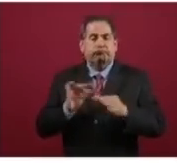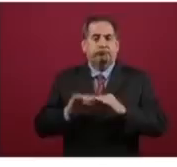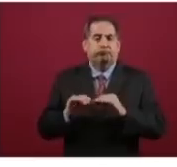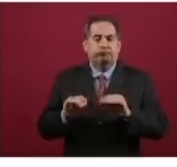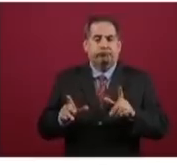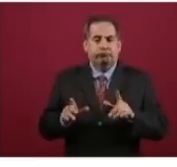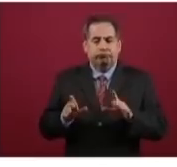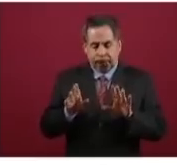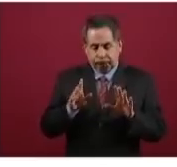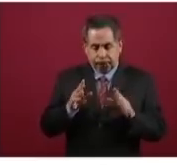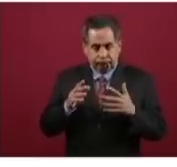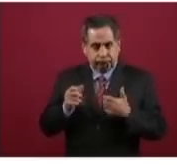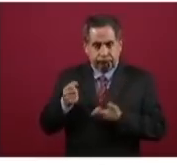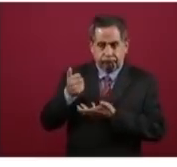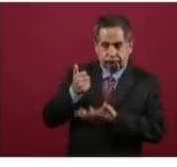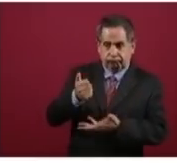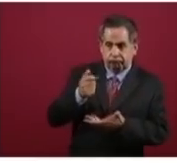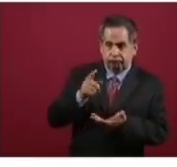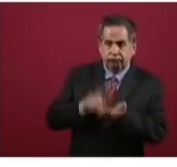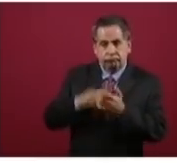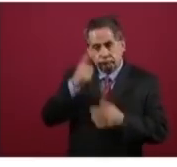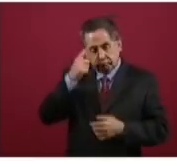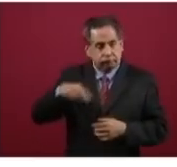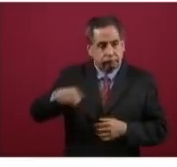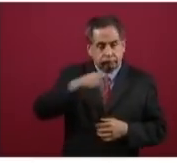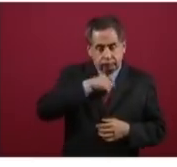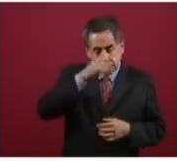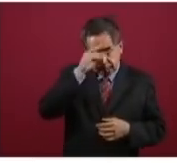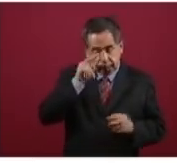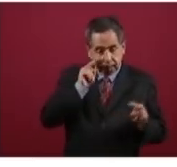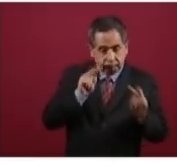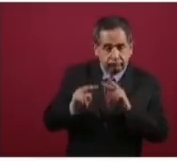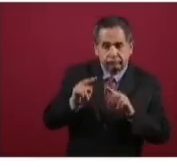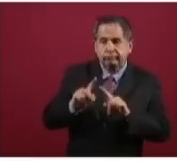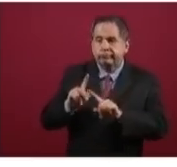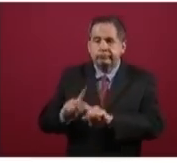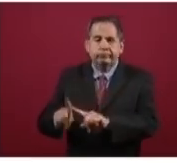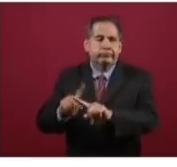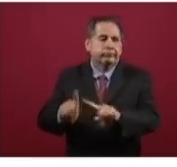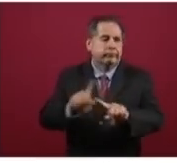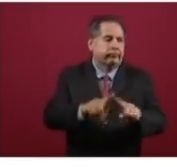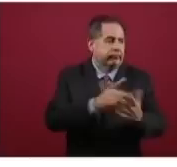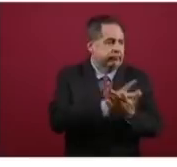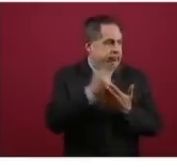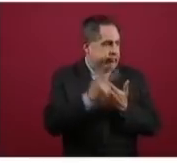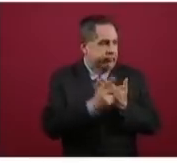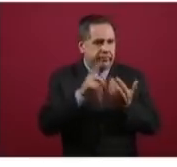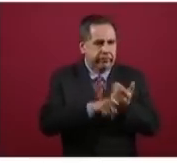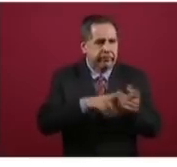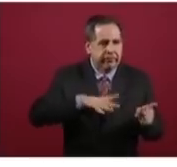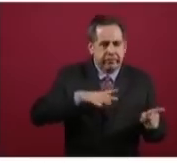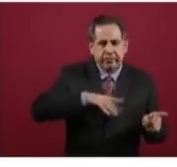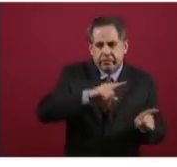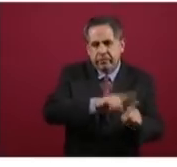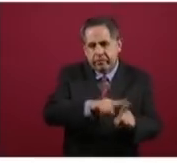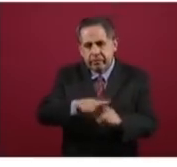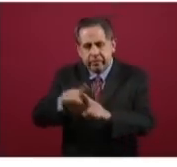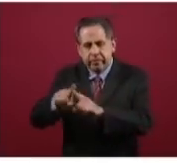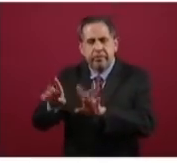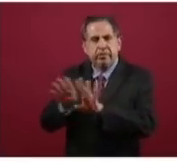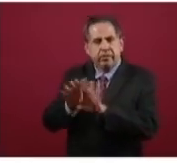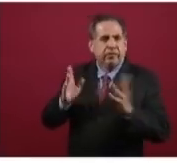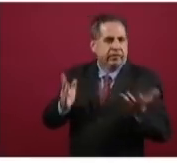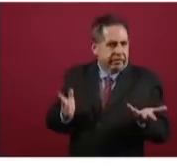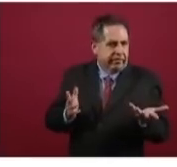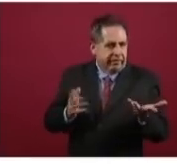interpretar el presupuesto con la idea de que ustedes puedan ver los distintos programas que nosotros tenemos y es esto ya que contribuye y vamos